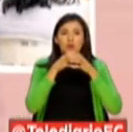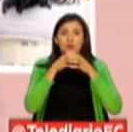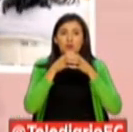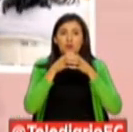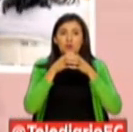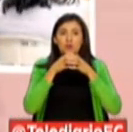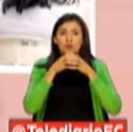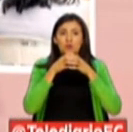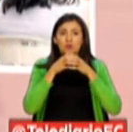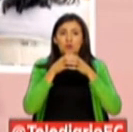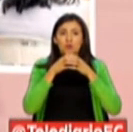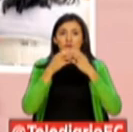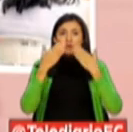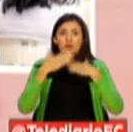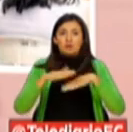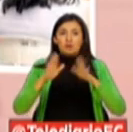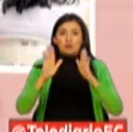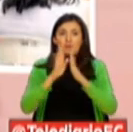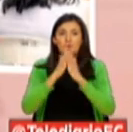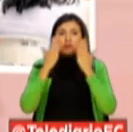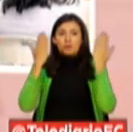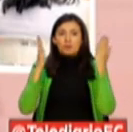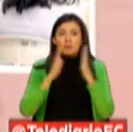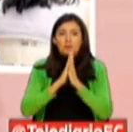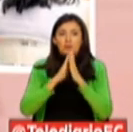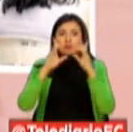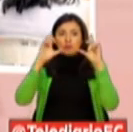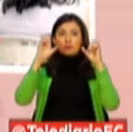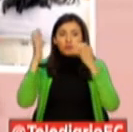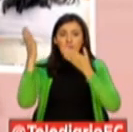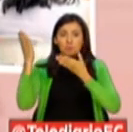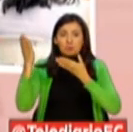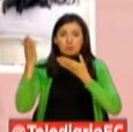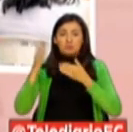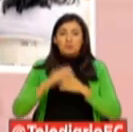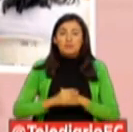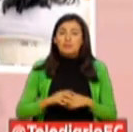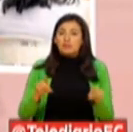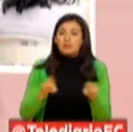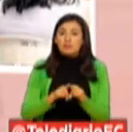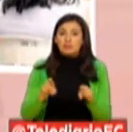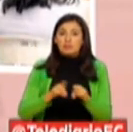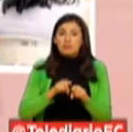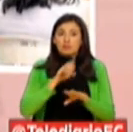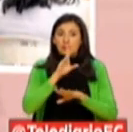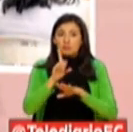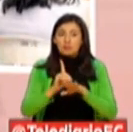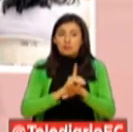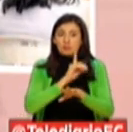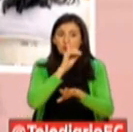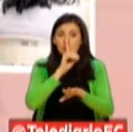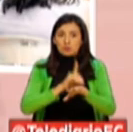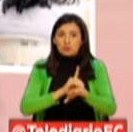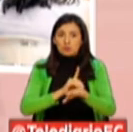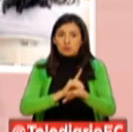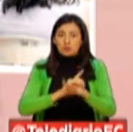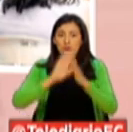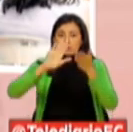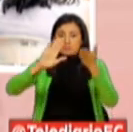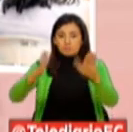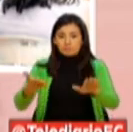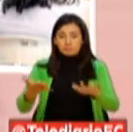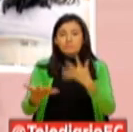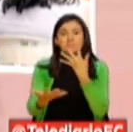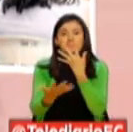en este día diario El Telégrafo. También hay una crónica sobre el asesinato, el cobarde asesinato de